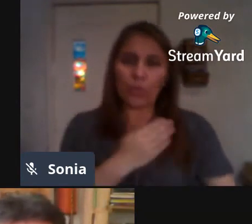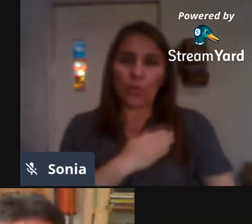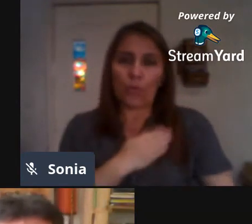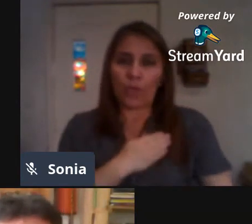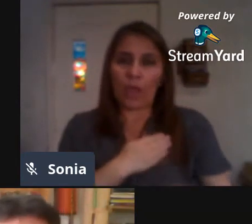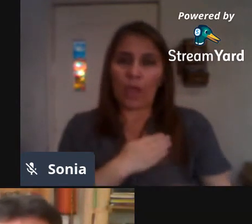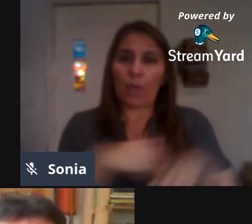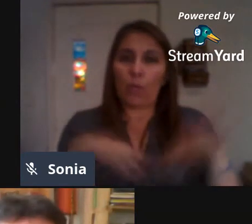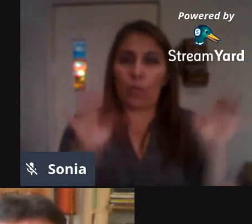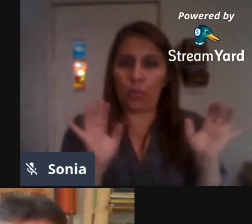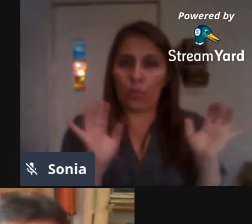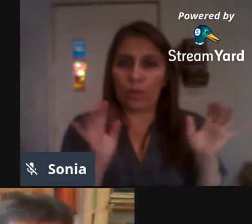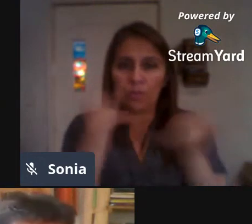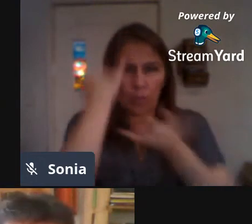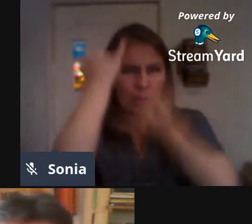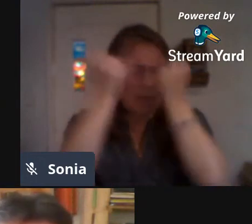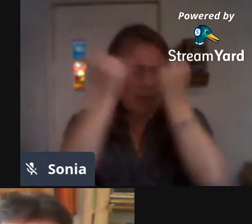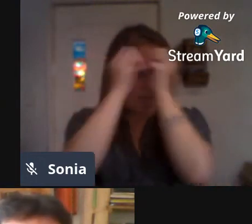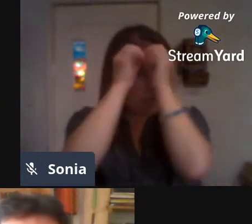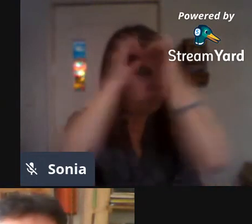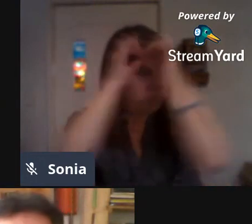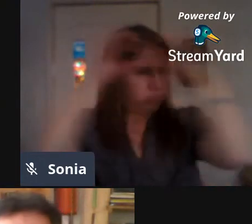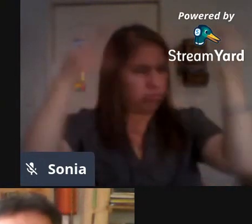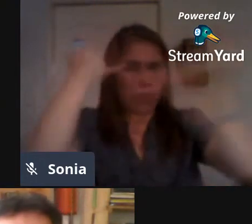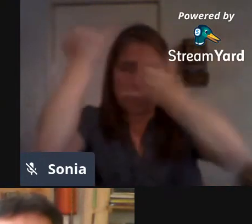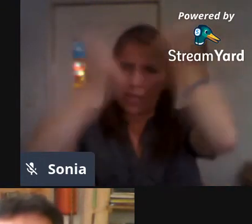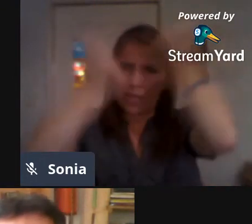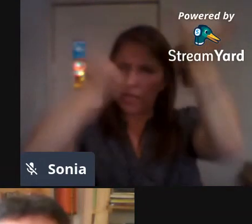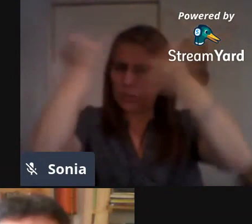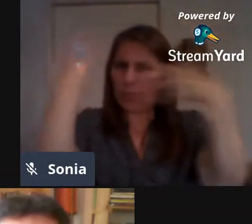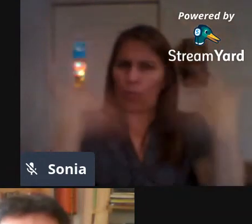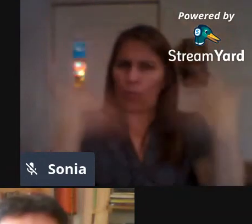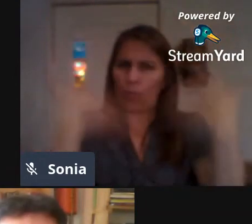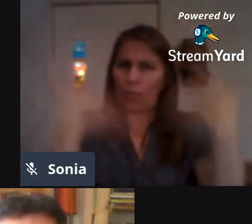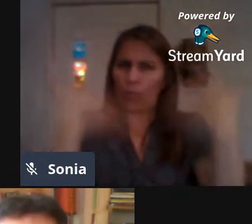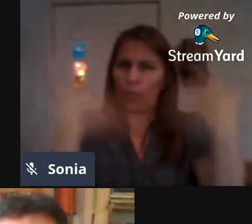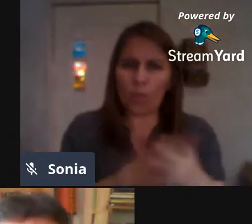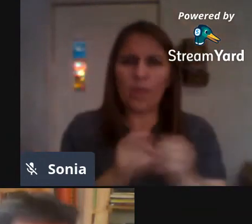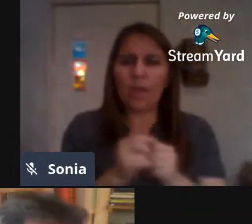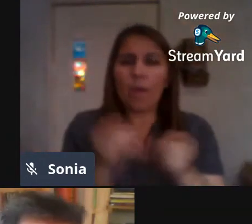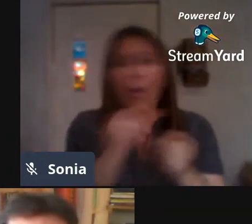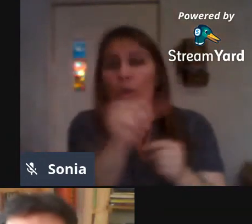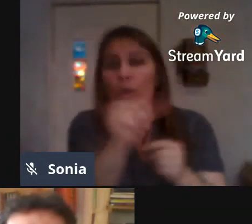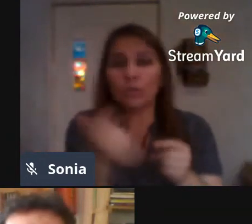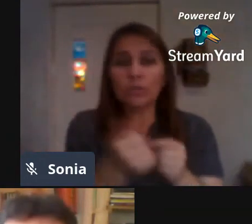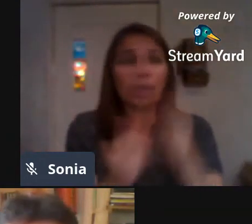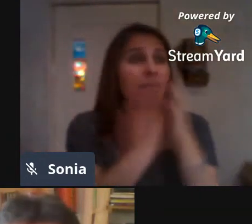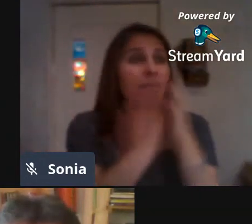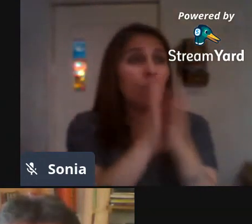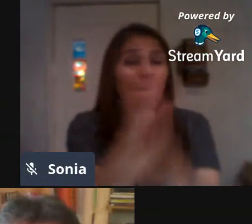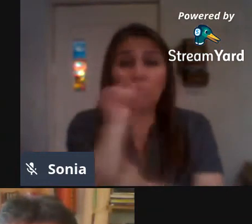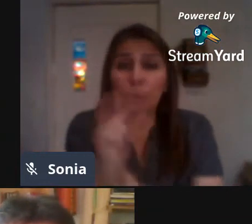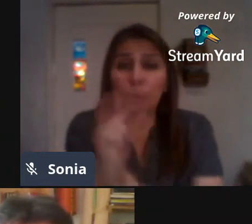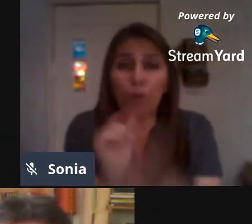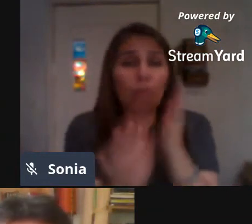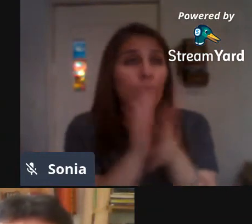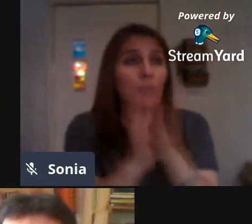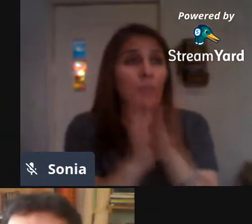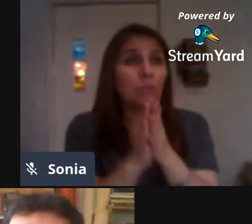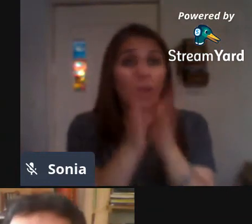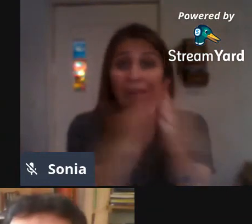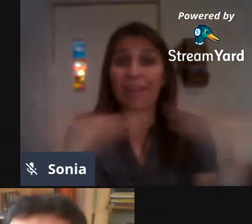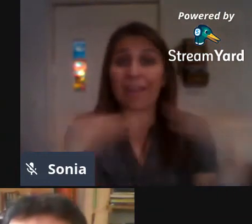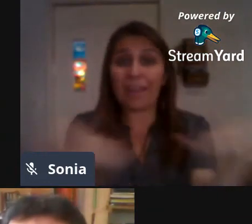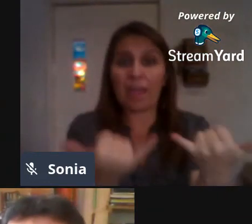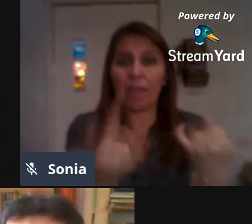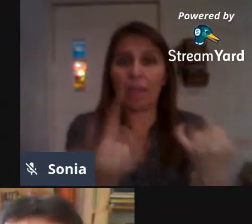imaginación buena con suscriptores que tienen pocos datos en la realidad y muchos datos en la imaginación